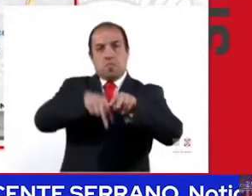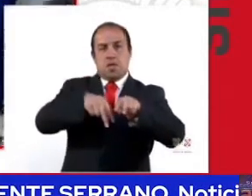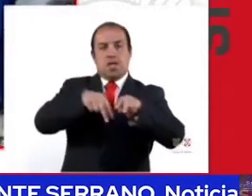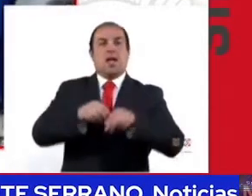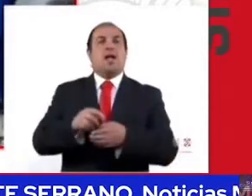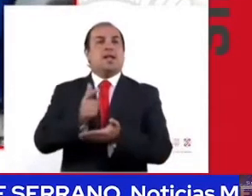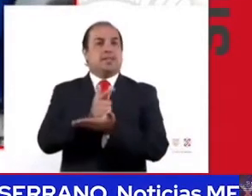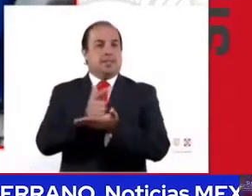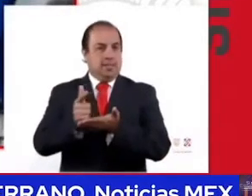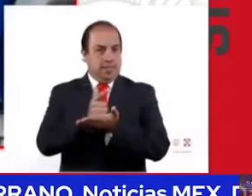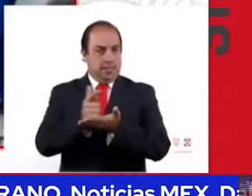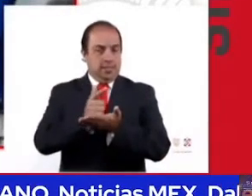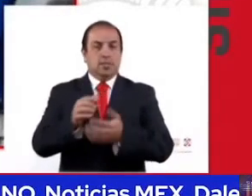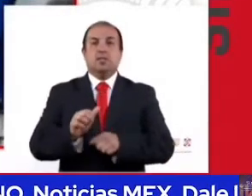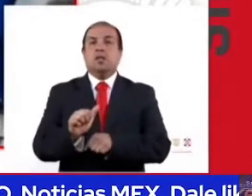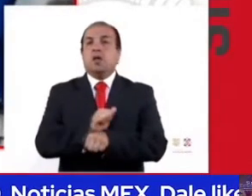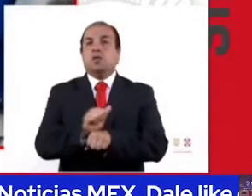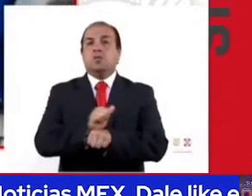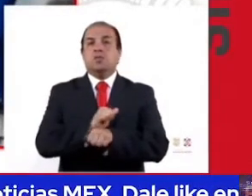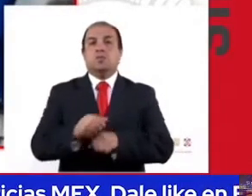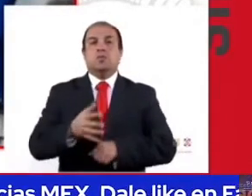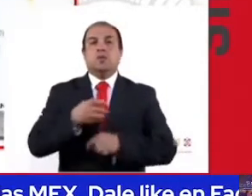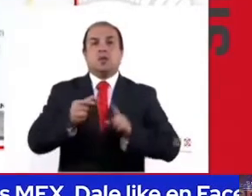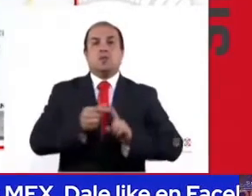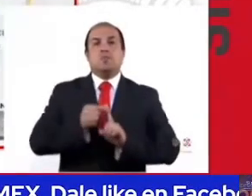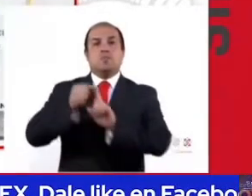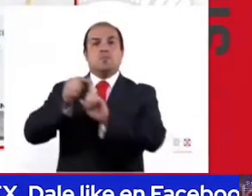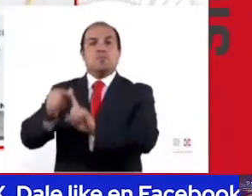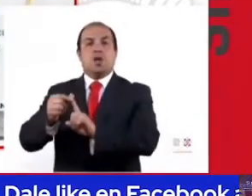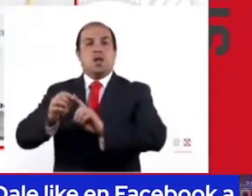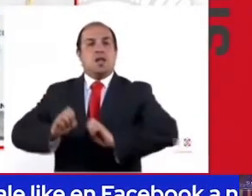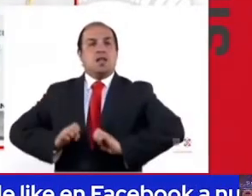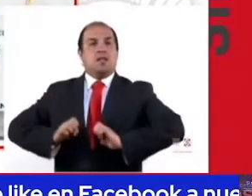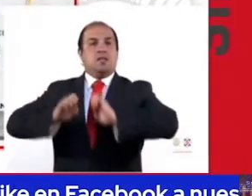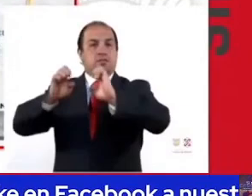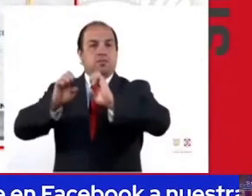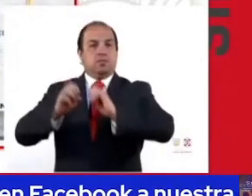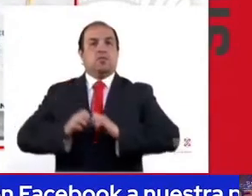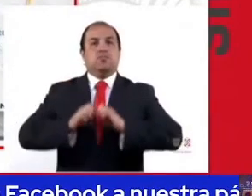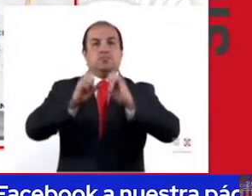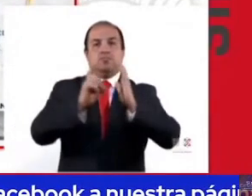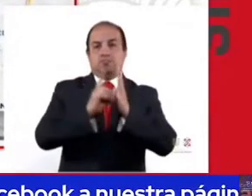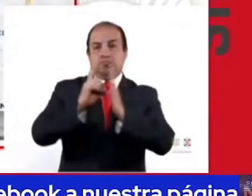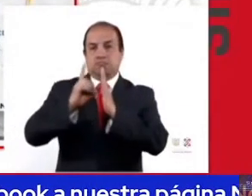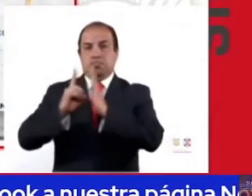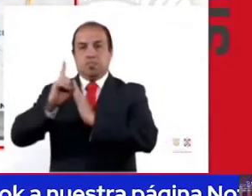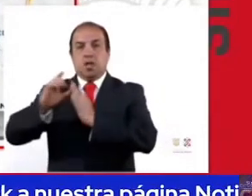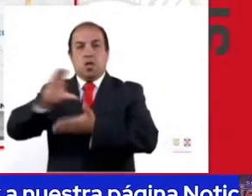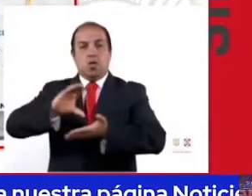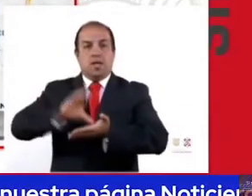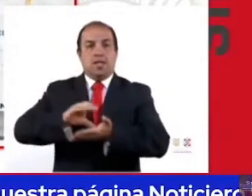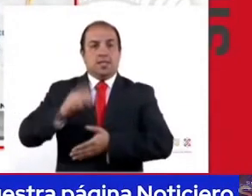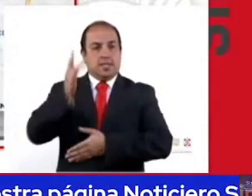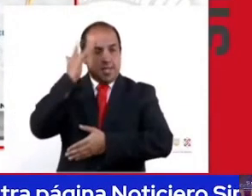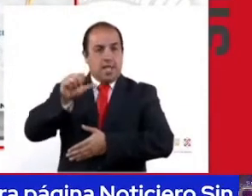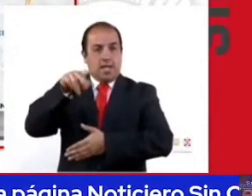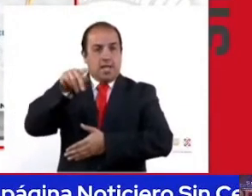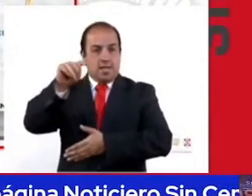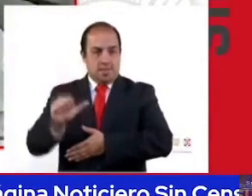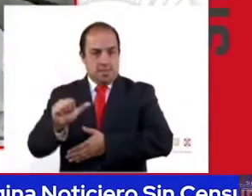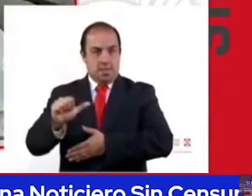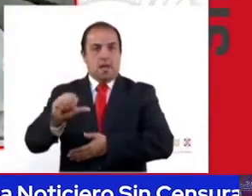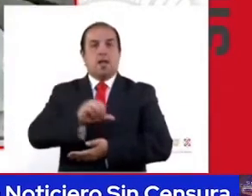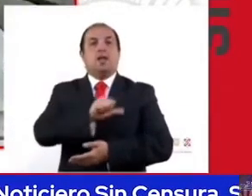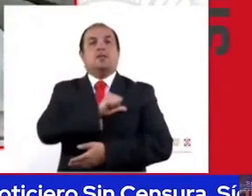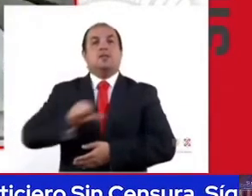gris que lo traslada a una unidad habitacional en la colonia Santa Anita, en la alcaldía Iztacalco, ingresando a